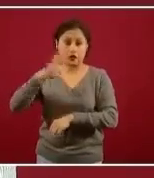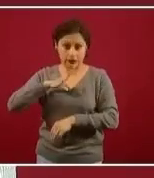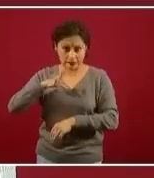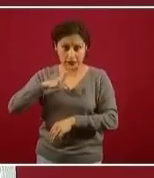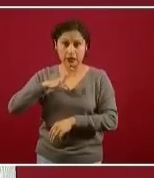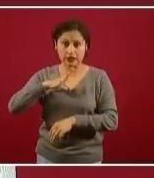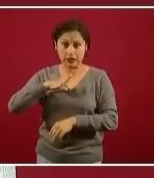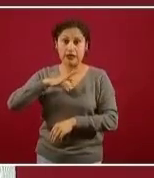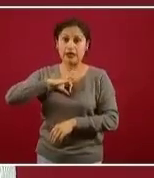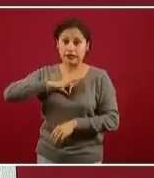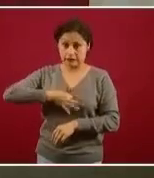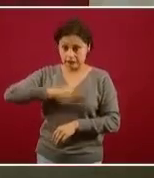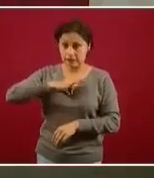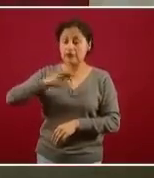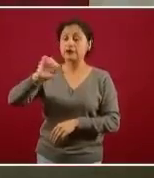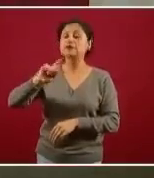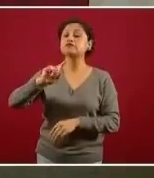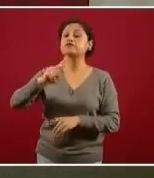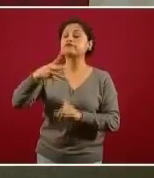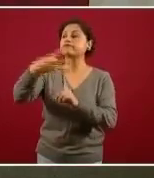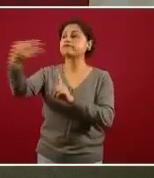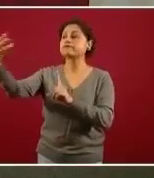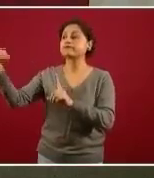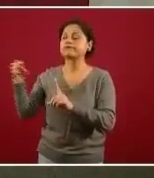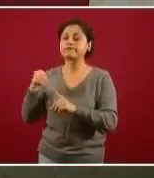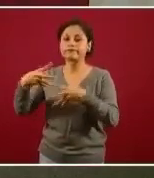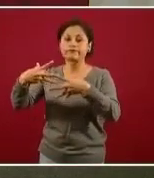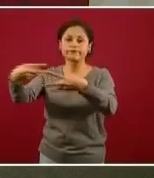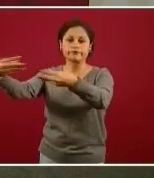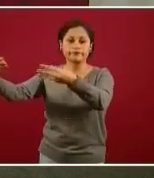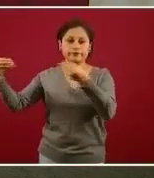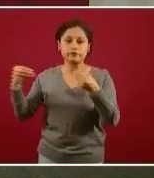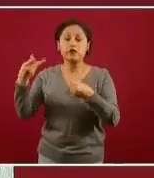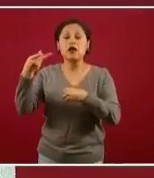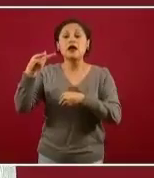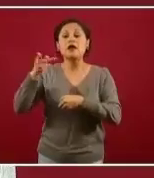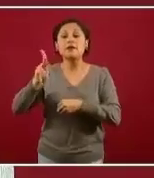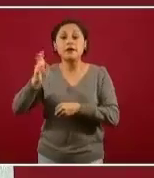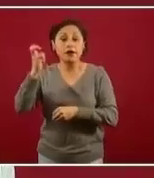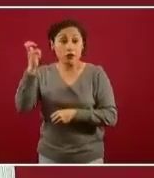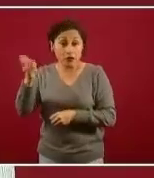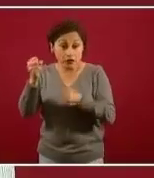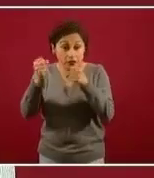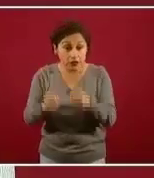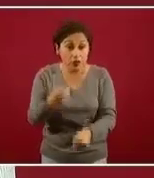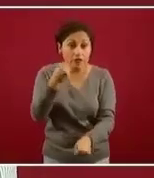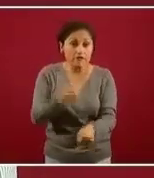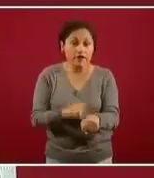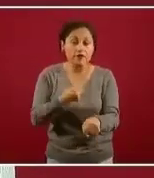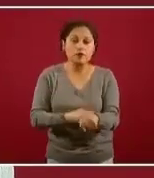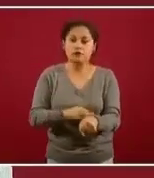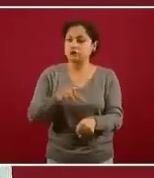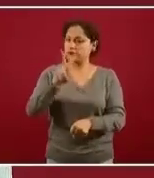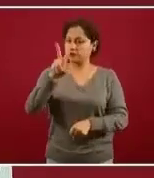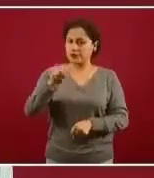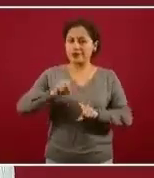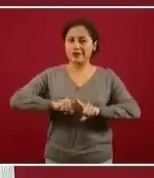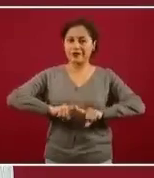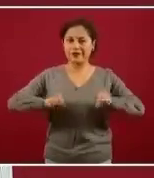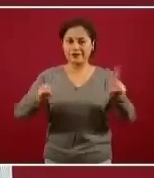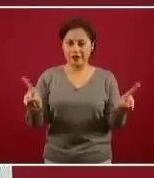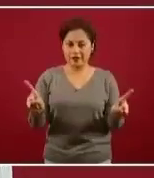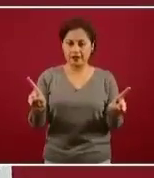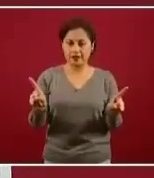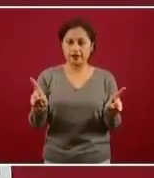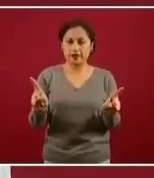decir enfermedad. Eso debe quedar muy claro. Infección no quiere decir enfermedad. Entonces, la